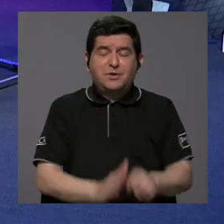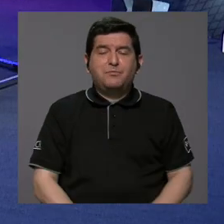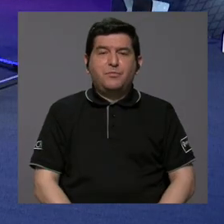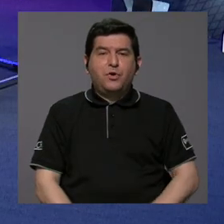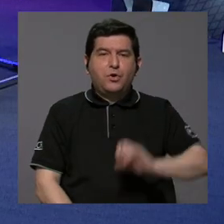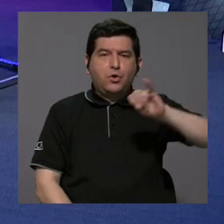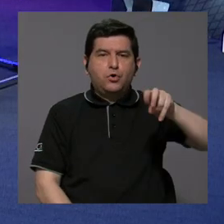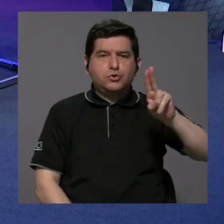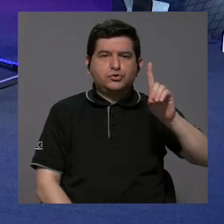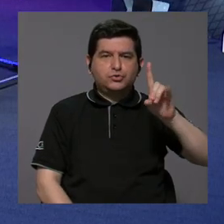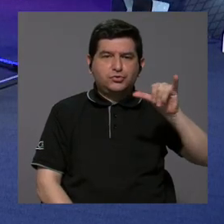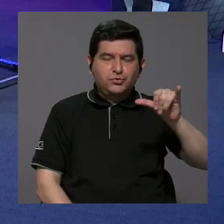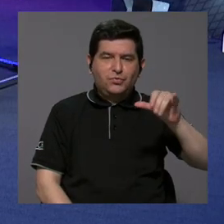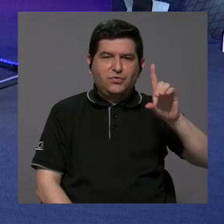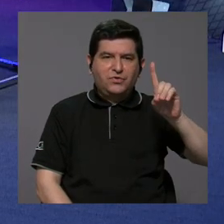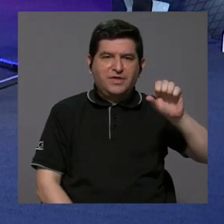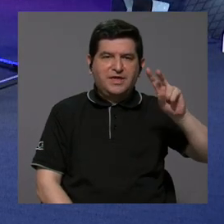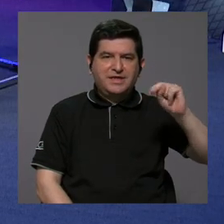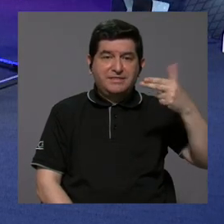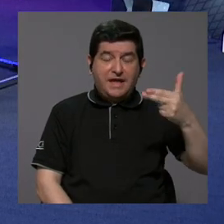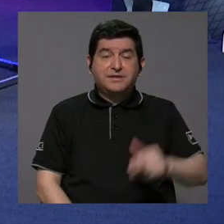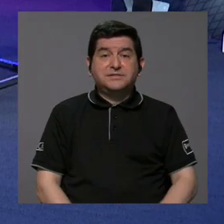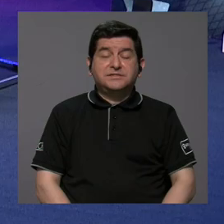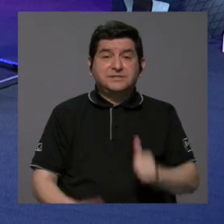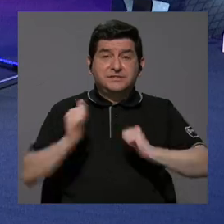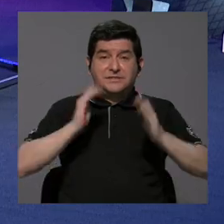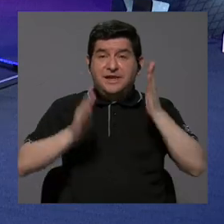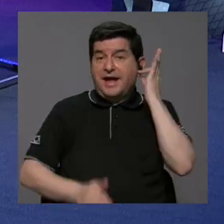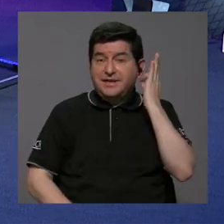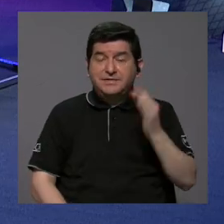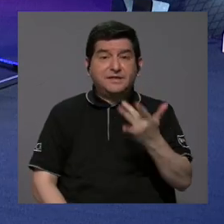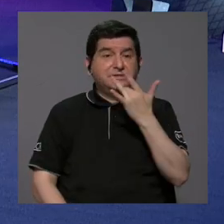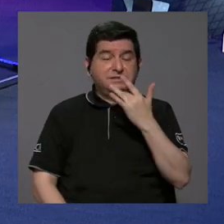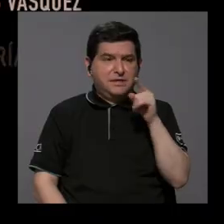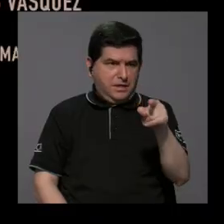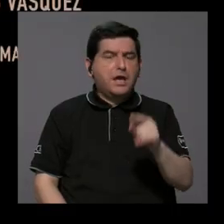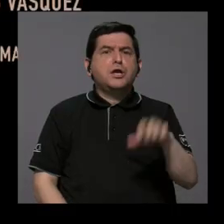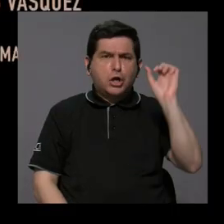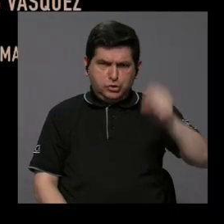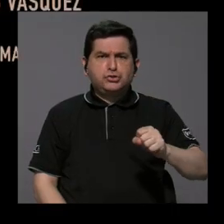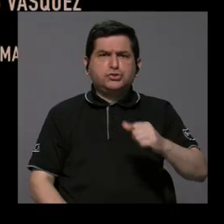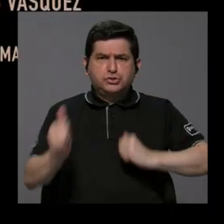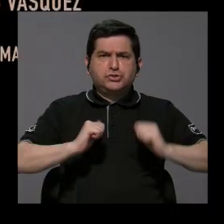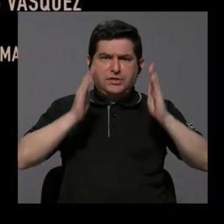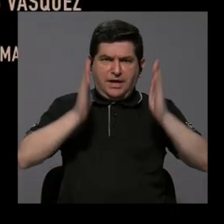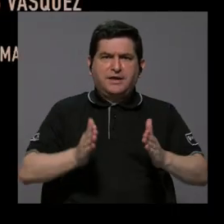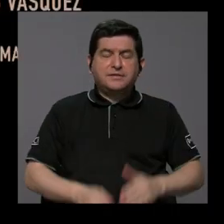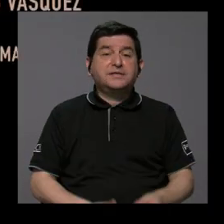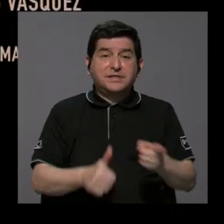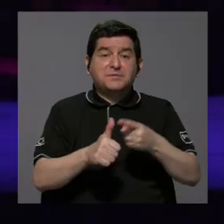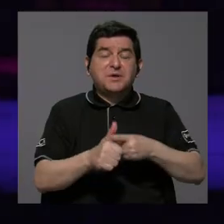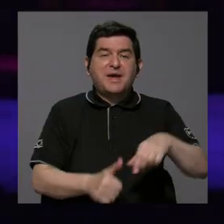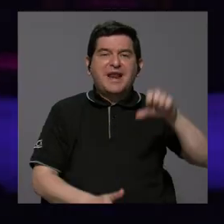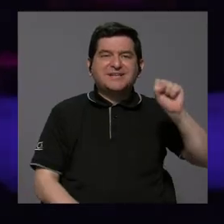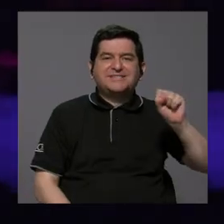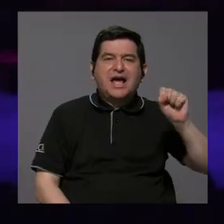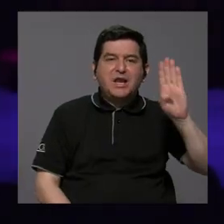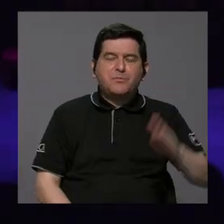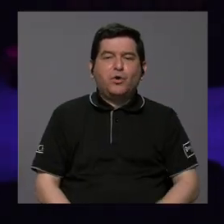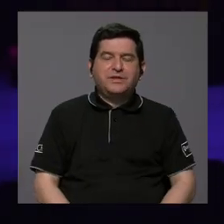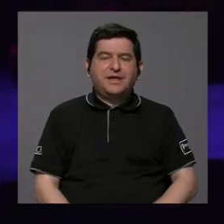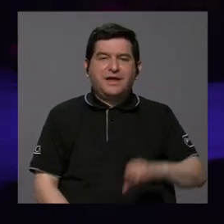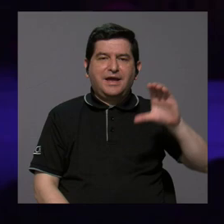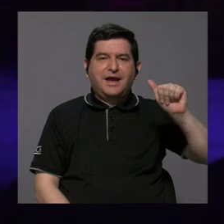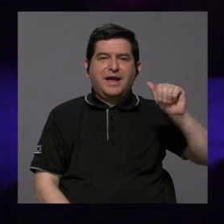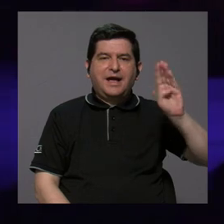Judith que es una de mis actrices favoritas y creo que nadie podría decir que ella no es actriz y Judith el personaje de